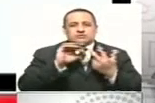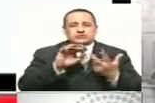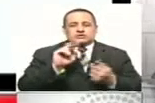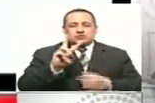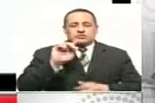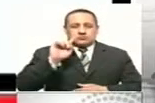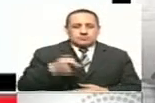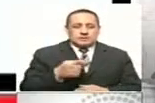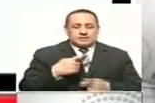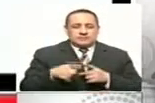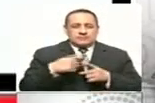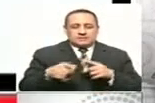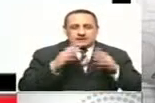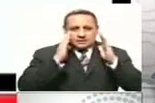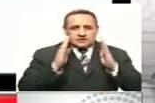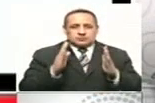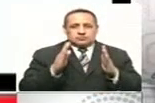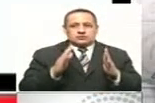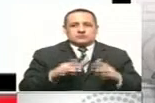2.782.600 atenciones